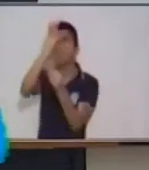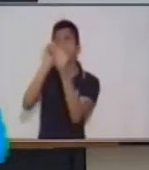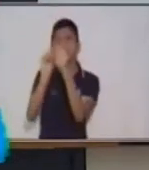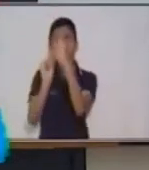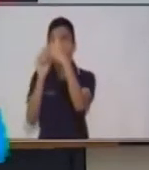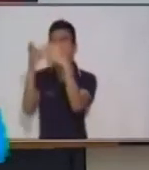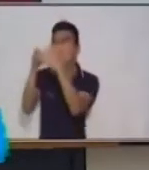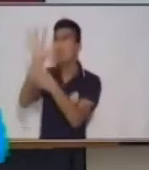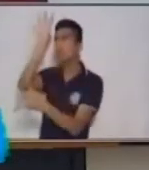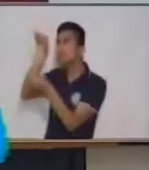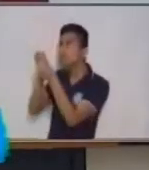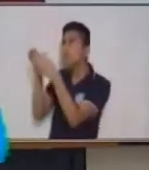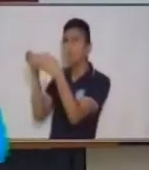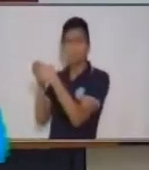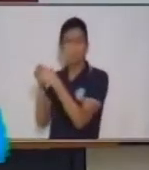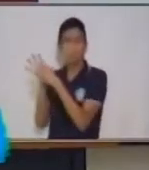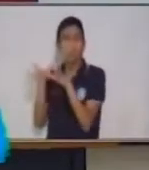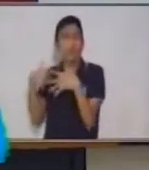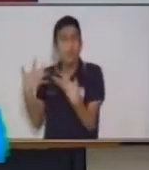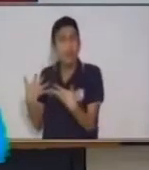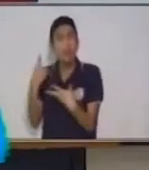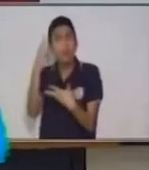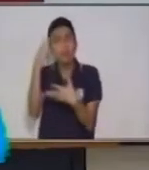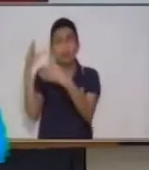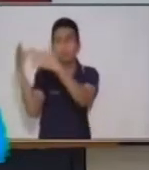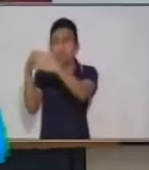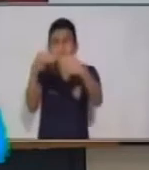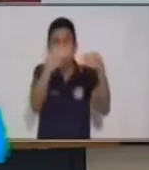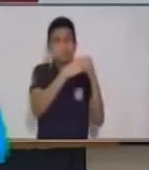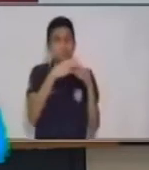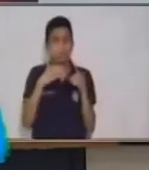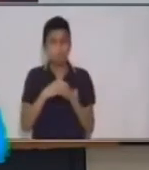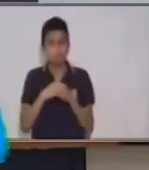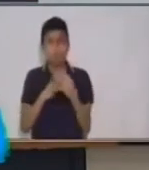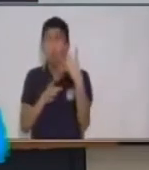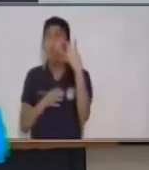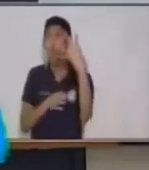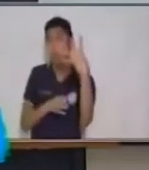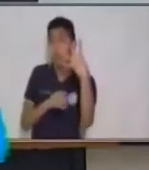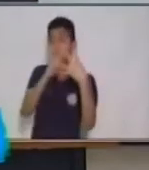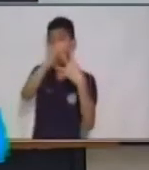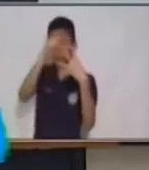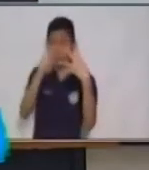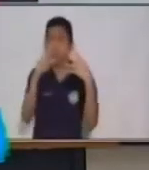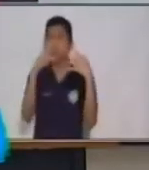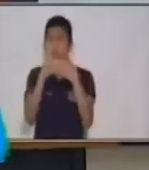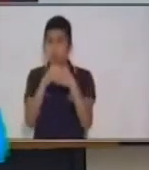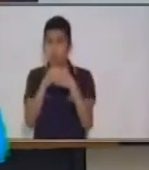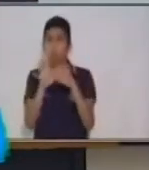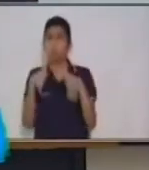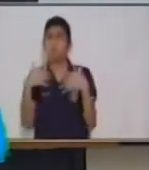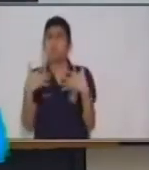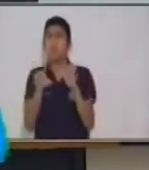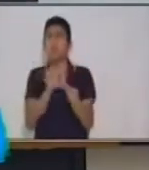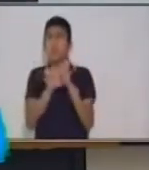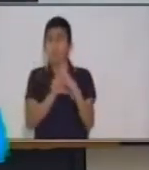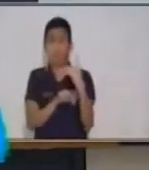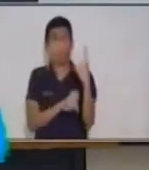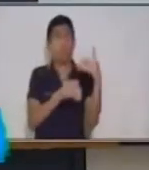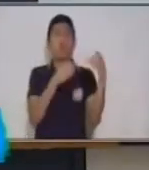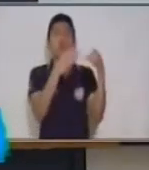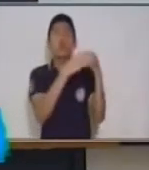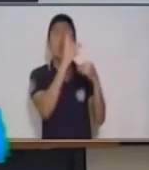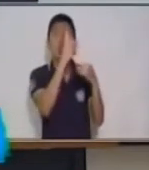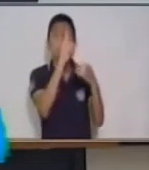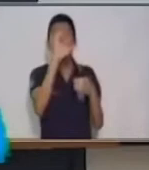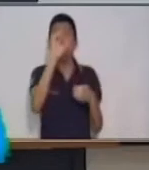anteriormente. Significa que con esa pregunta vamos a formar cuatro opciones de conjunto. ¿Y quiénes van a estar dentro de esos